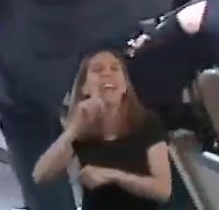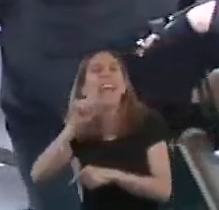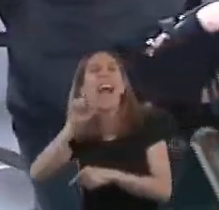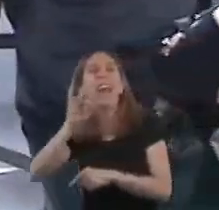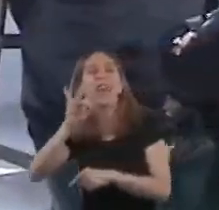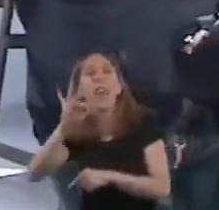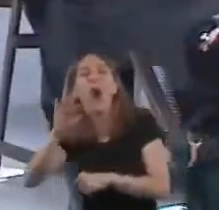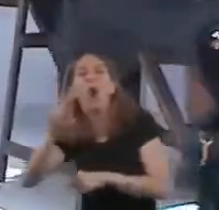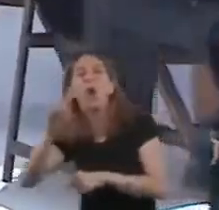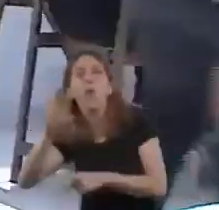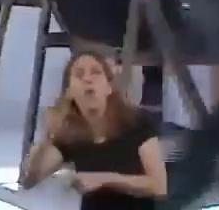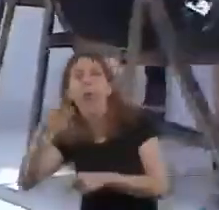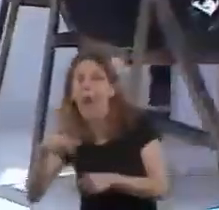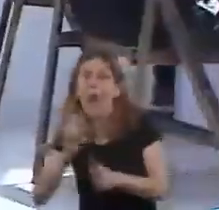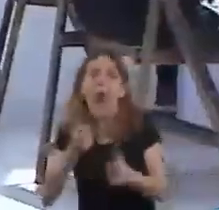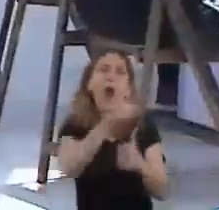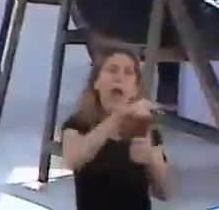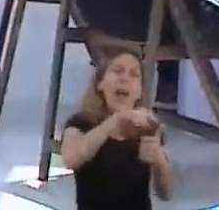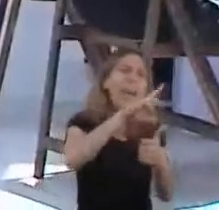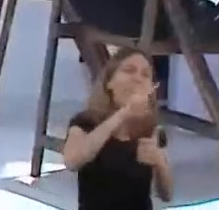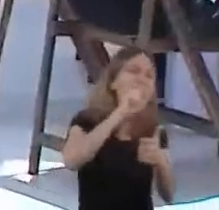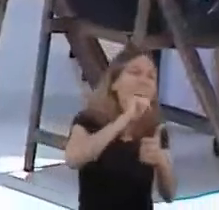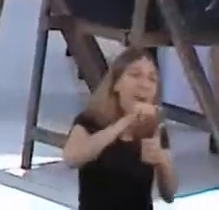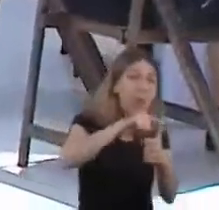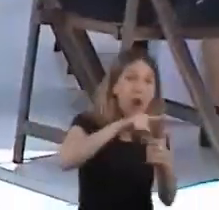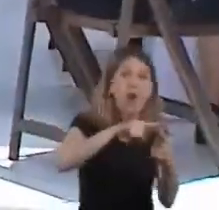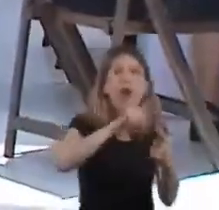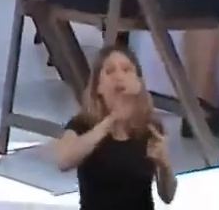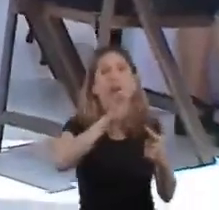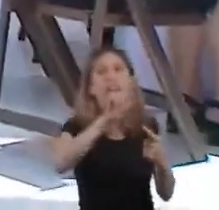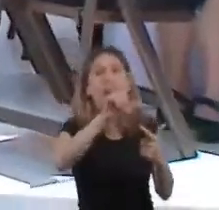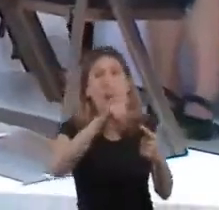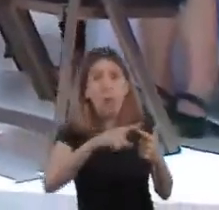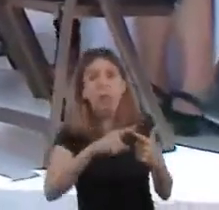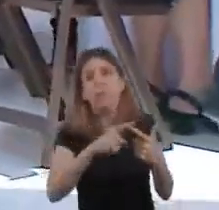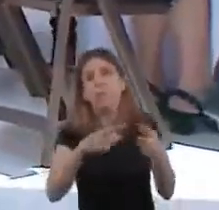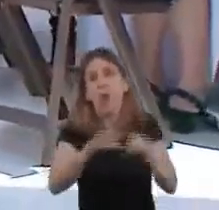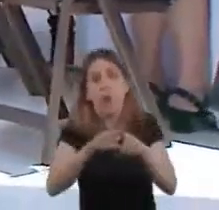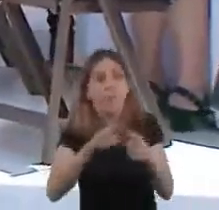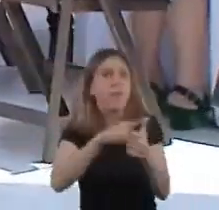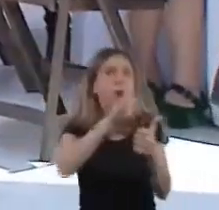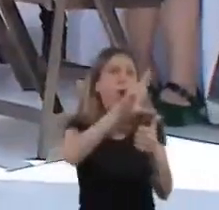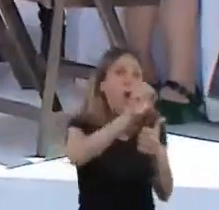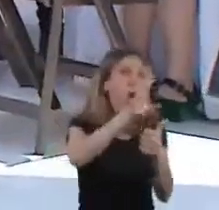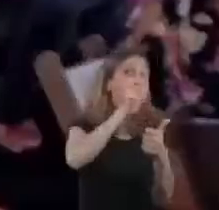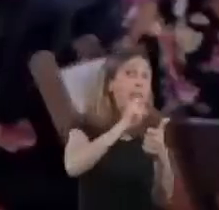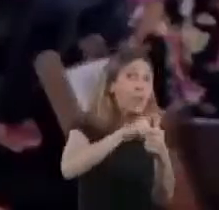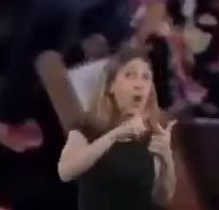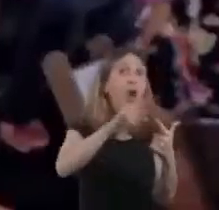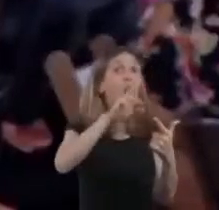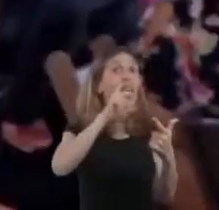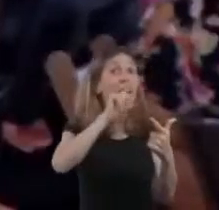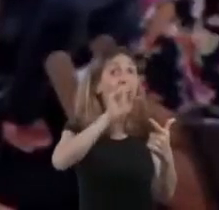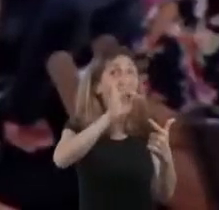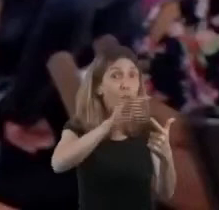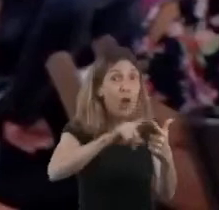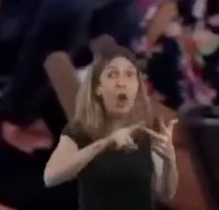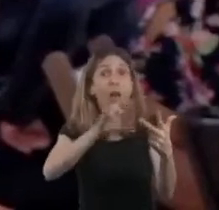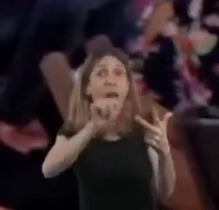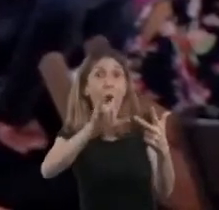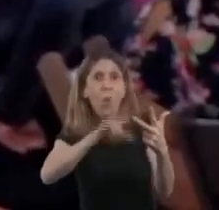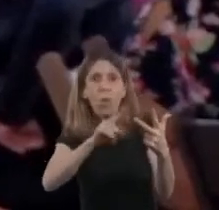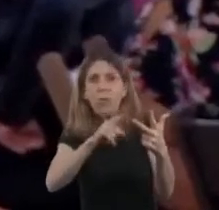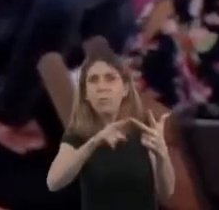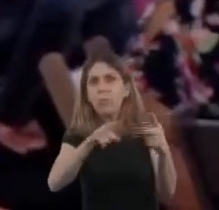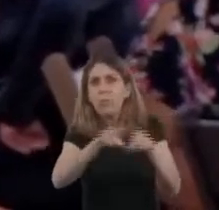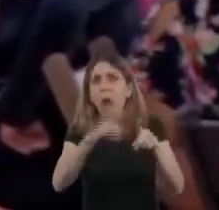Ricardo y Raúl, que tengamos en cuenta, como Roberto, Ricardo y Raúl, que hay muchos hombres y muchas mujeres que